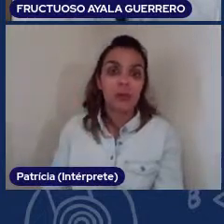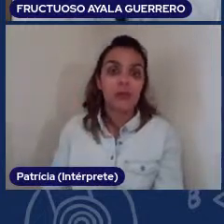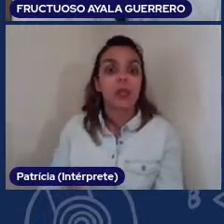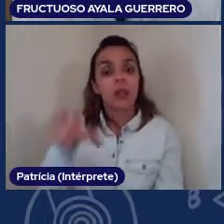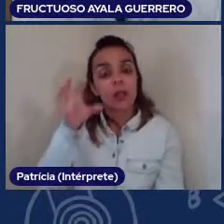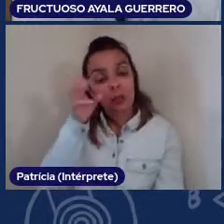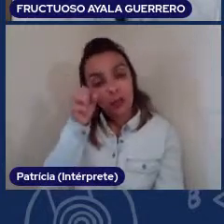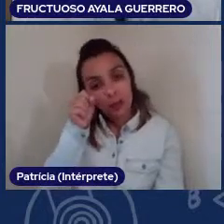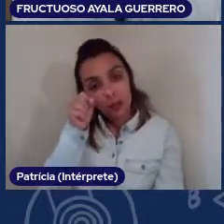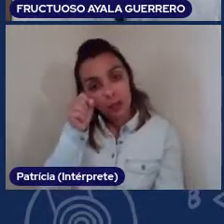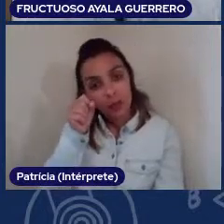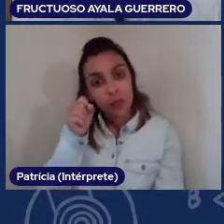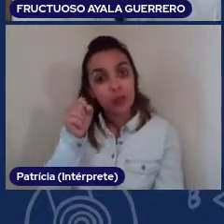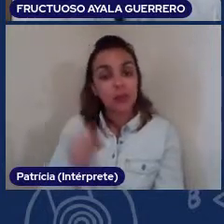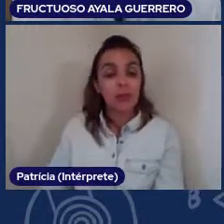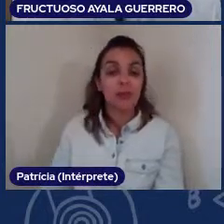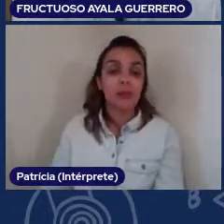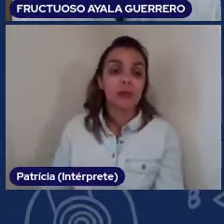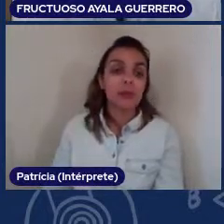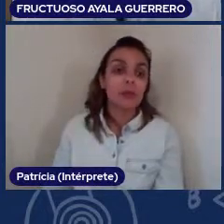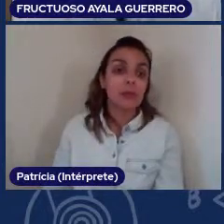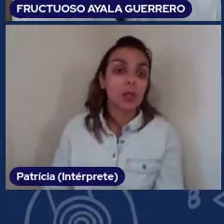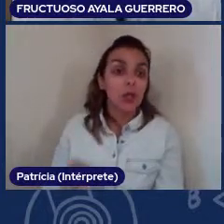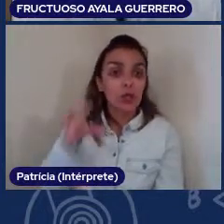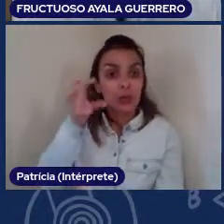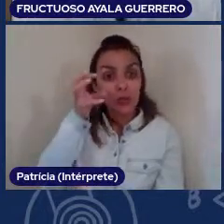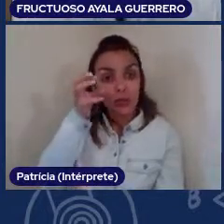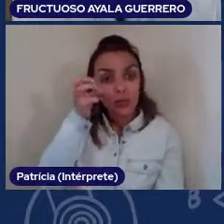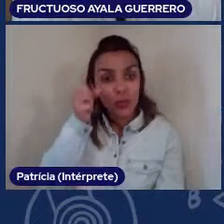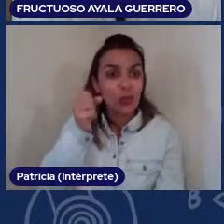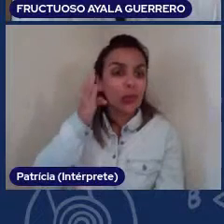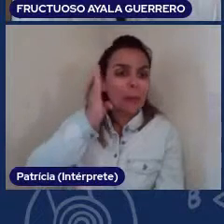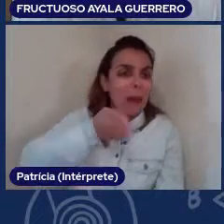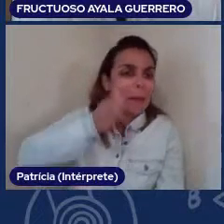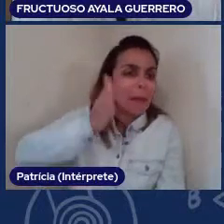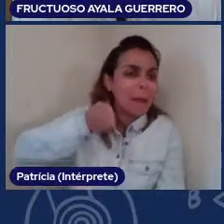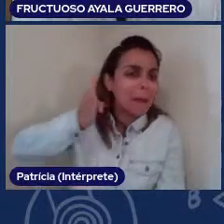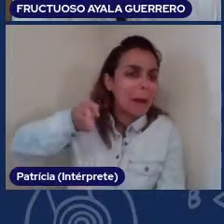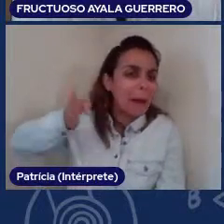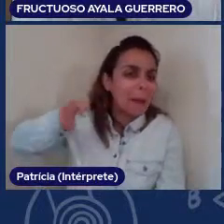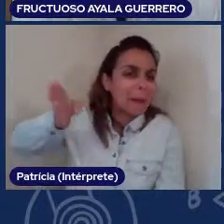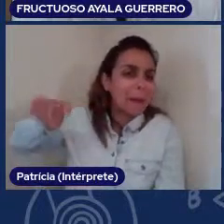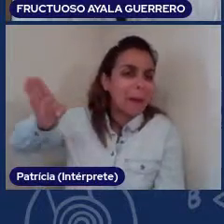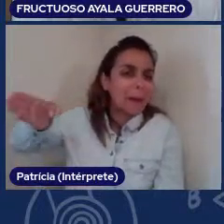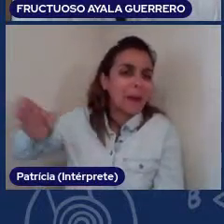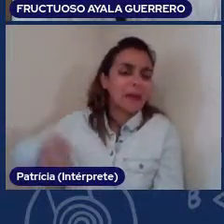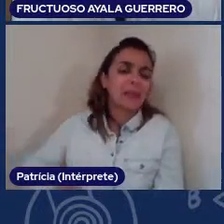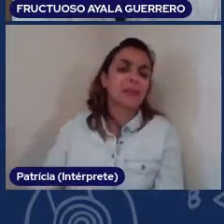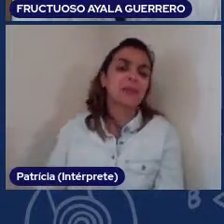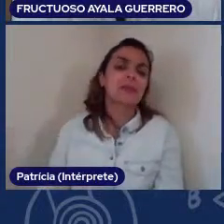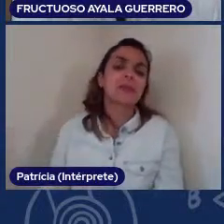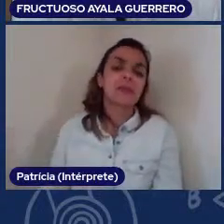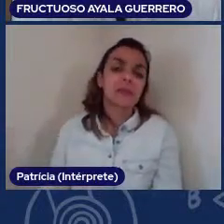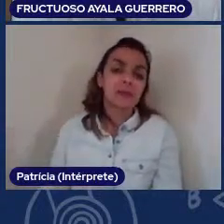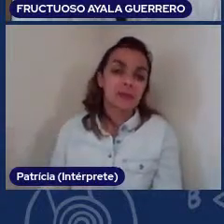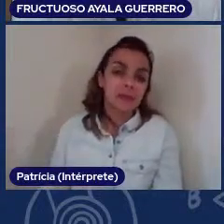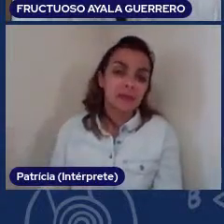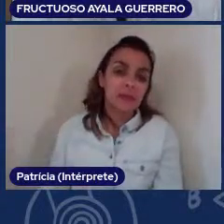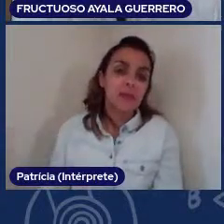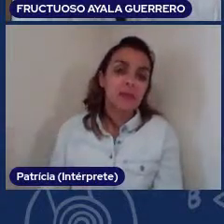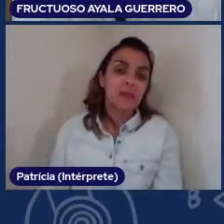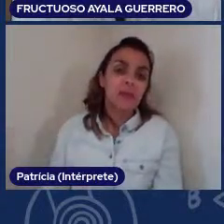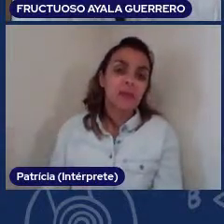duerme, y así sueño sumamente fragmentado, lo mismo que su sueño MOR